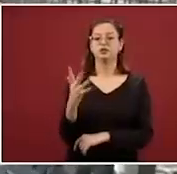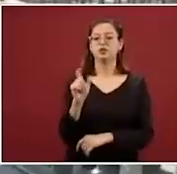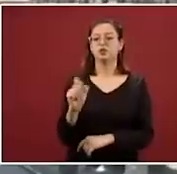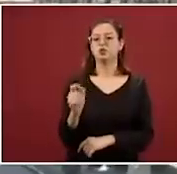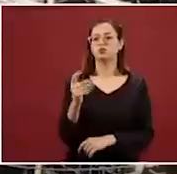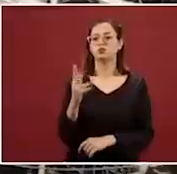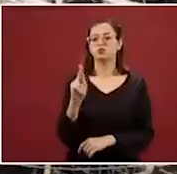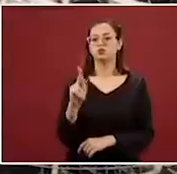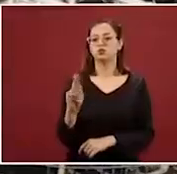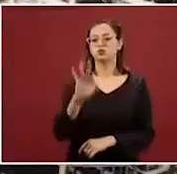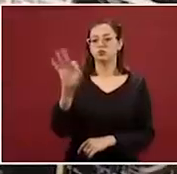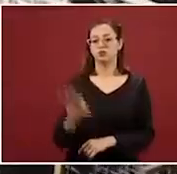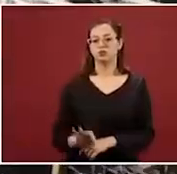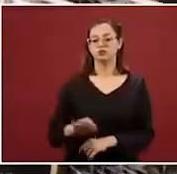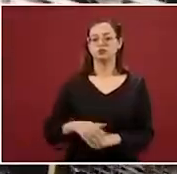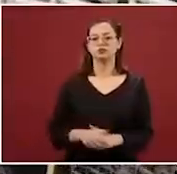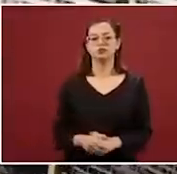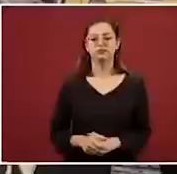5.80%.